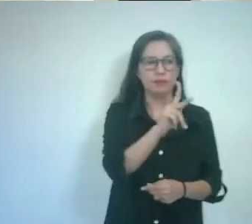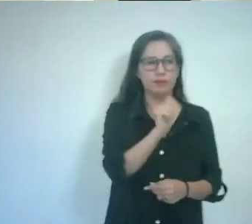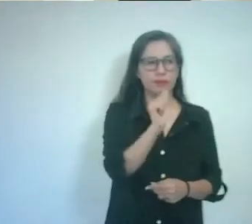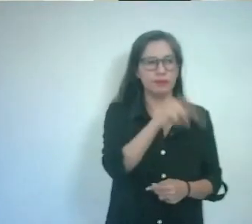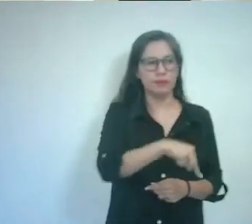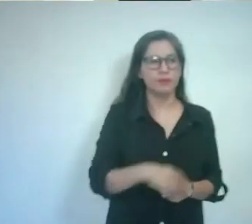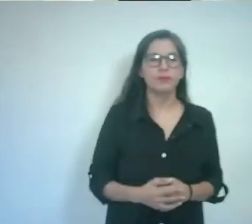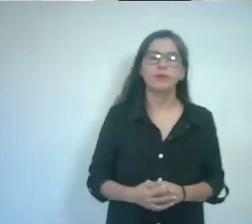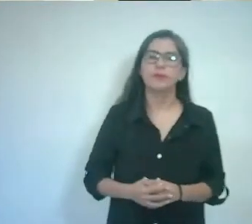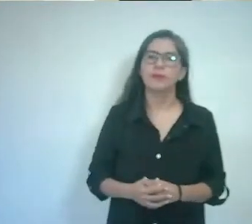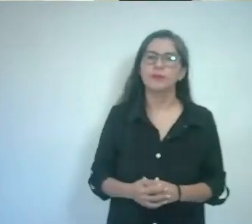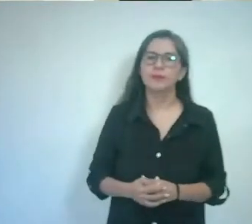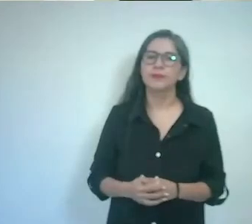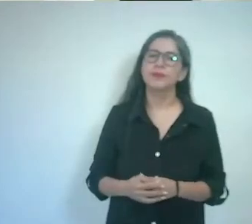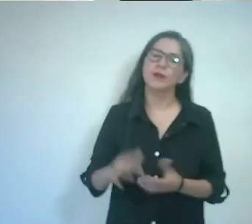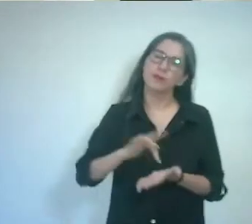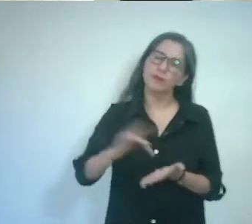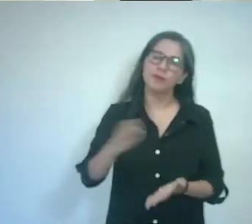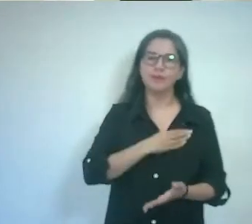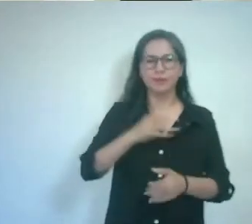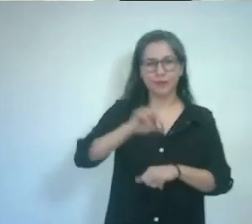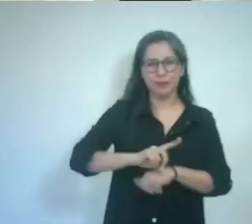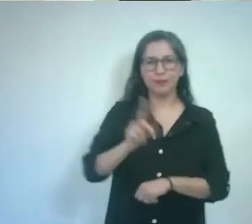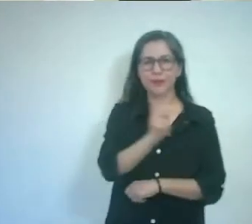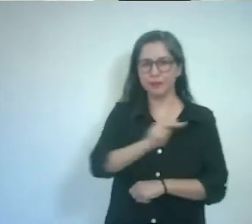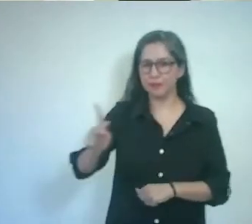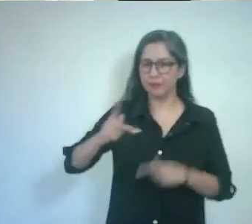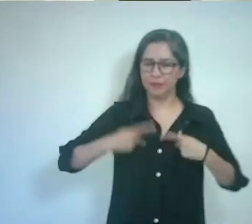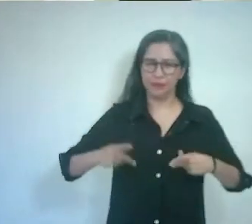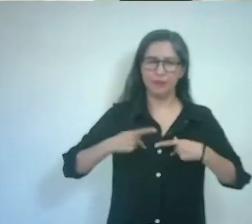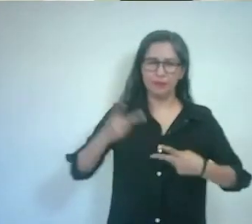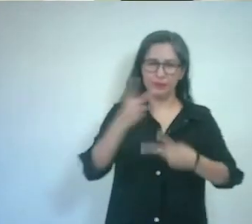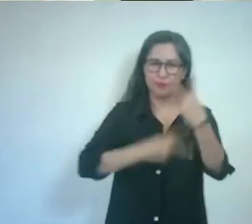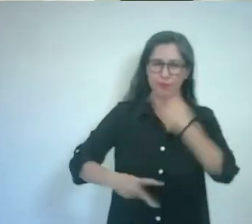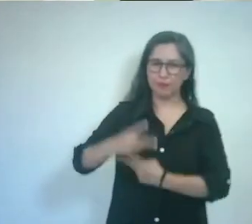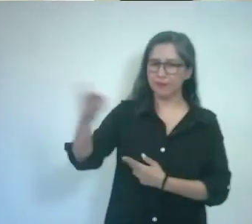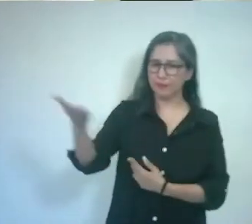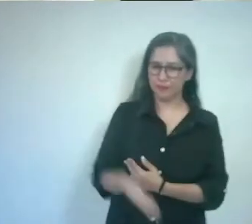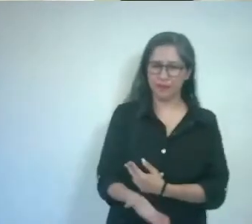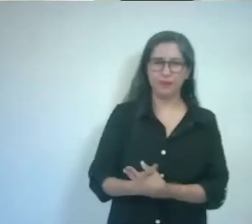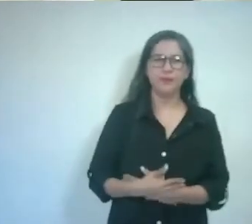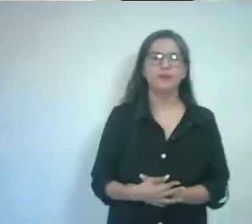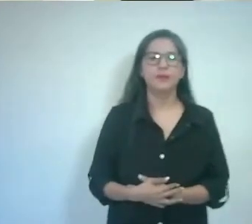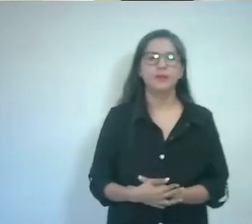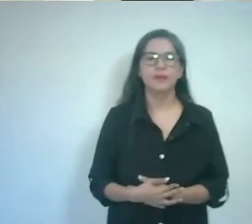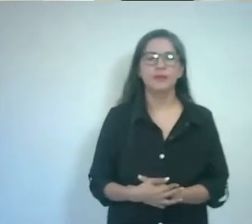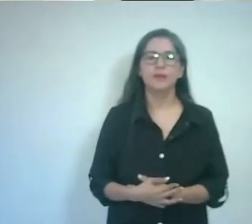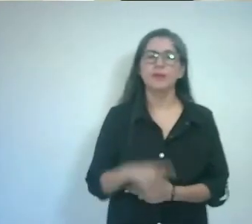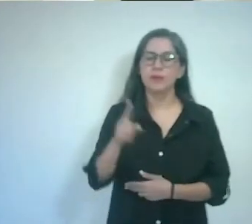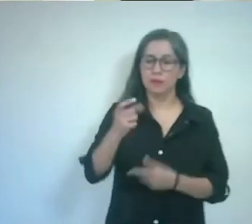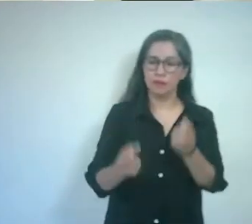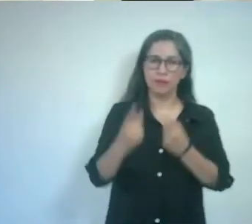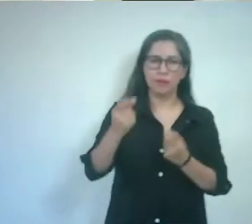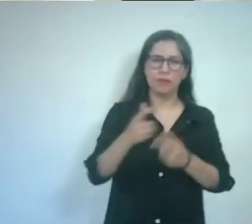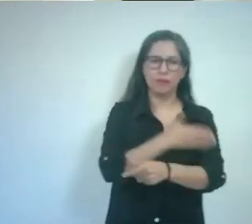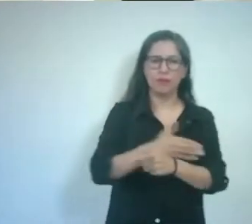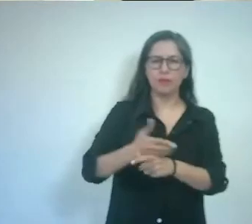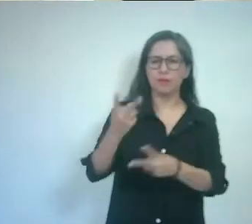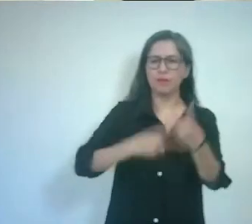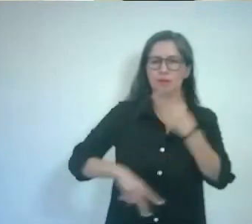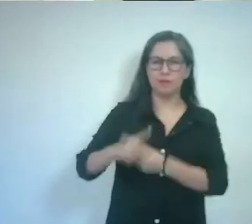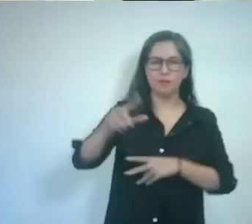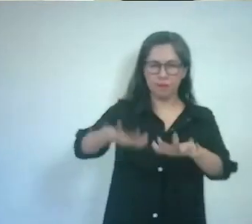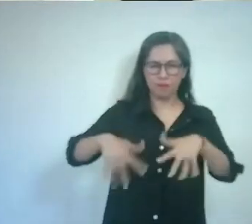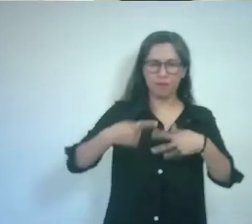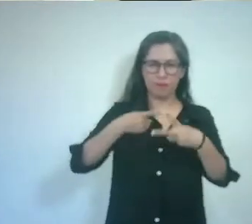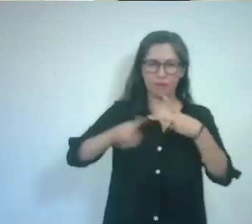Gracias. Buenos días a todos y a todas las personas presentes en este recinto y a quienes nos acompañan desde la transmisión de esta